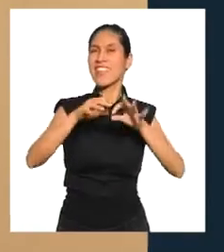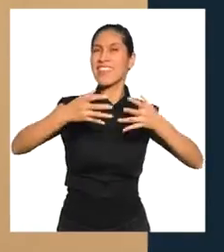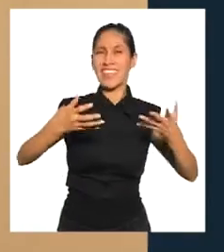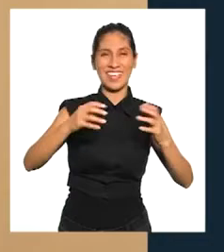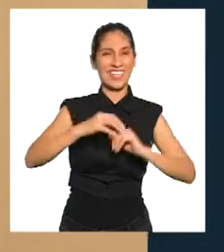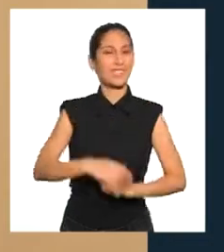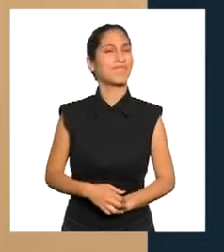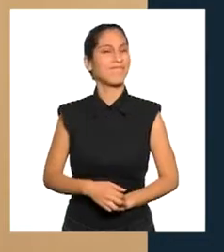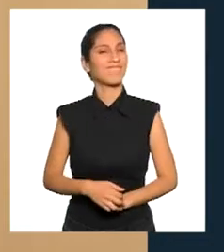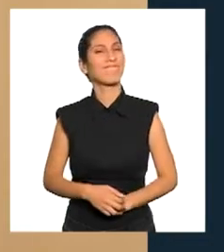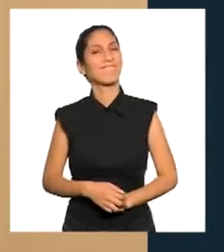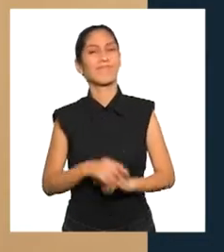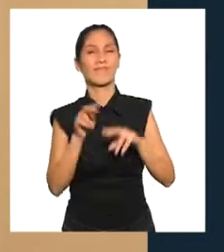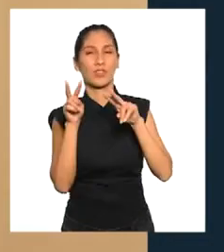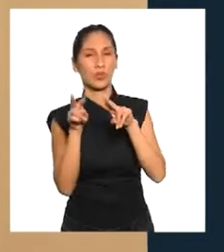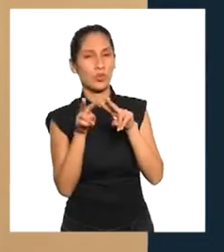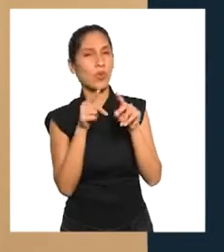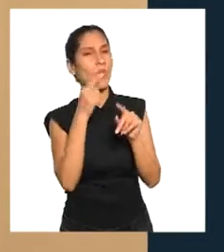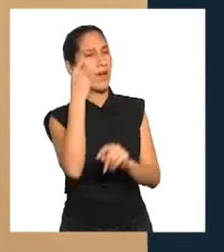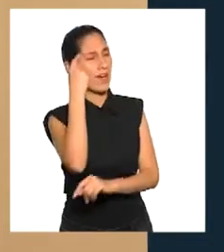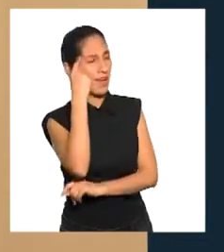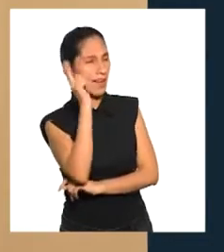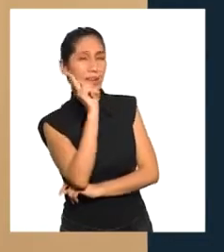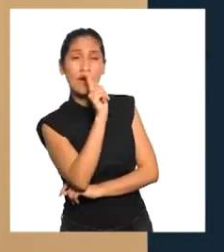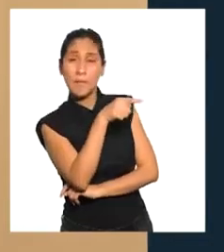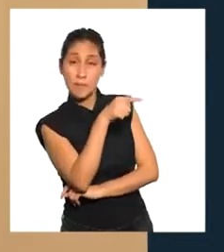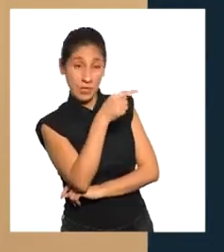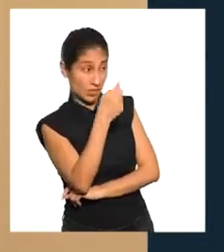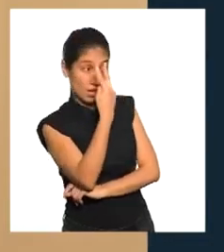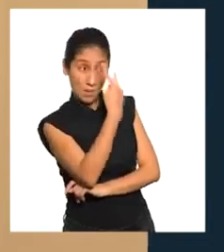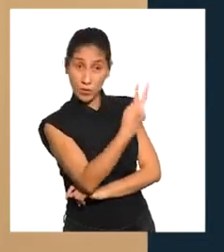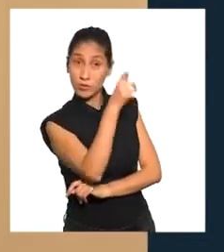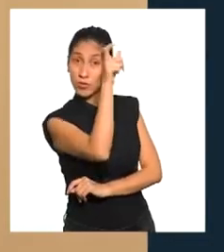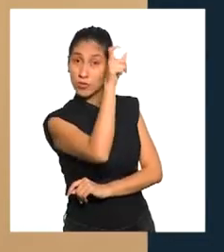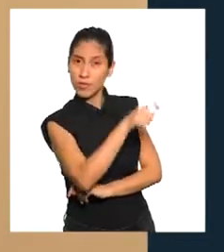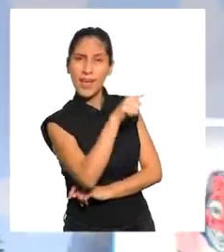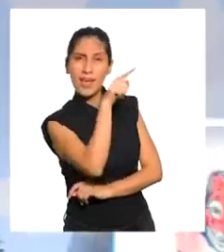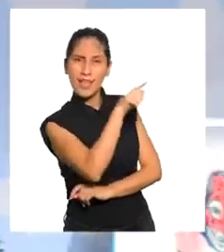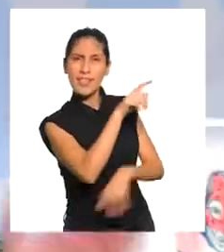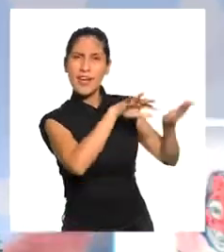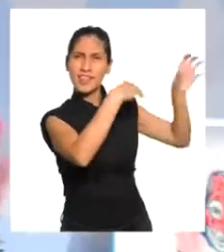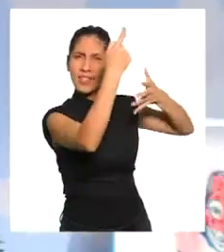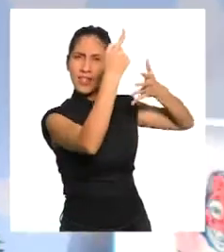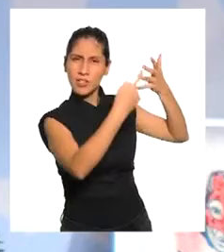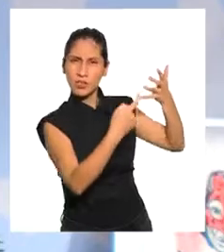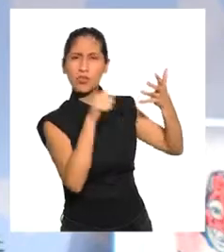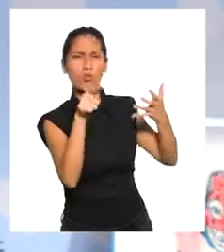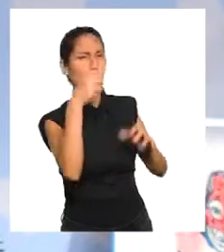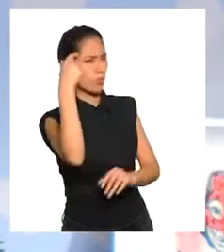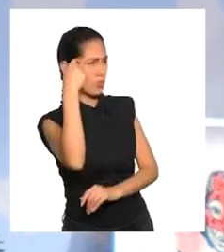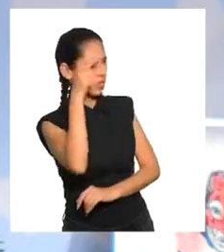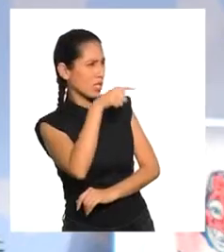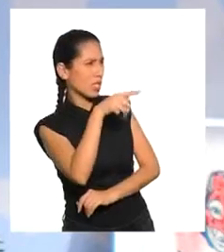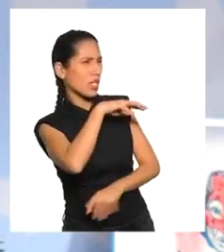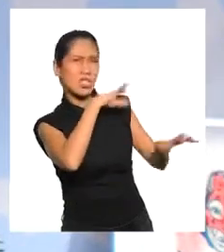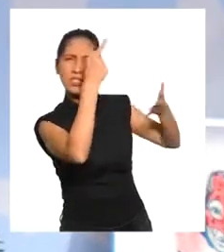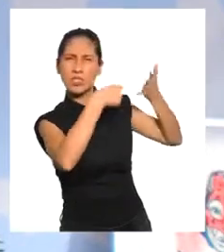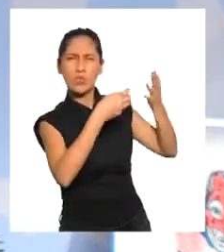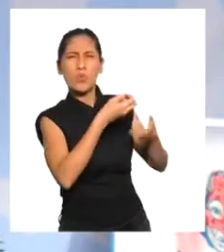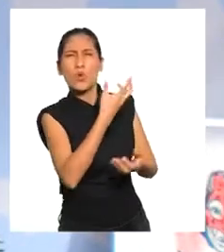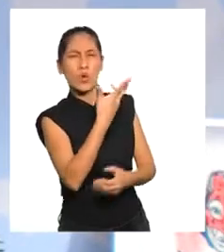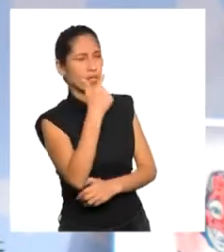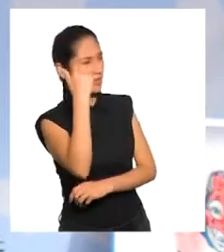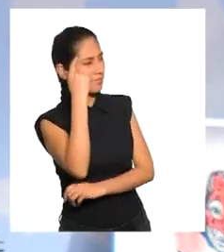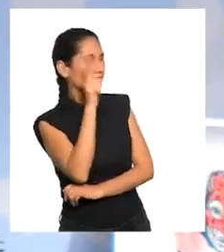importante, trata de ponerte en el lugar de la otra persona. Súper. Tenemos